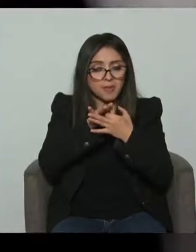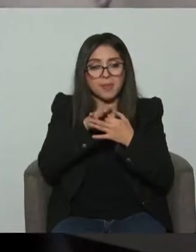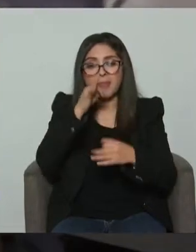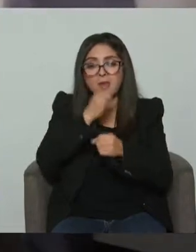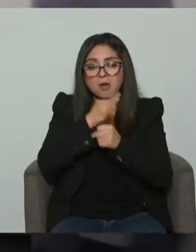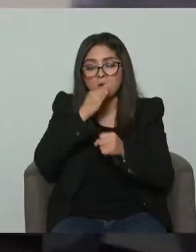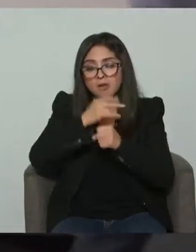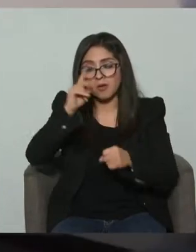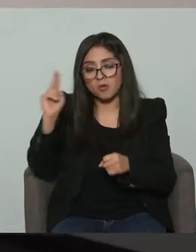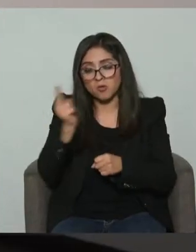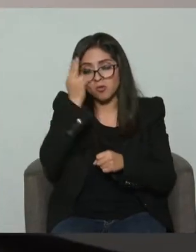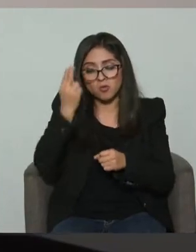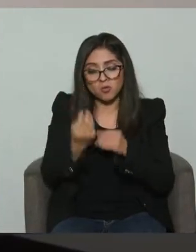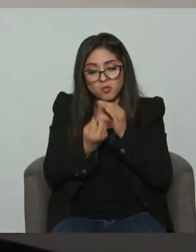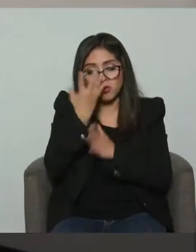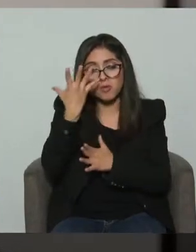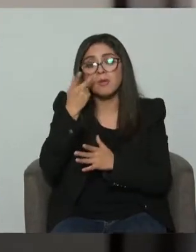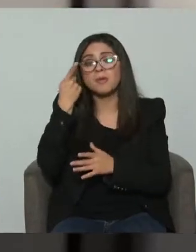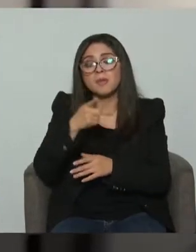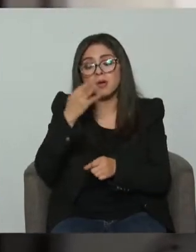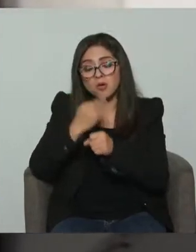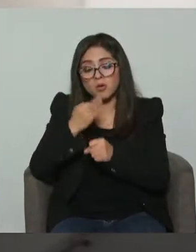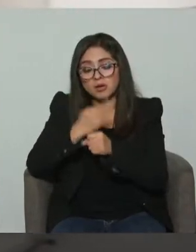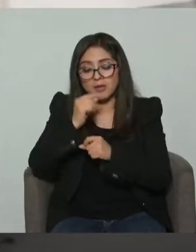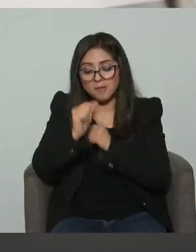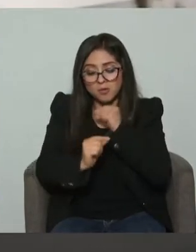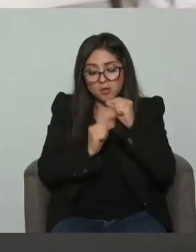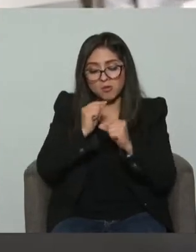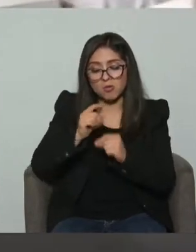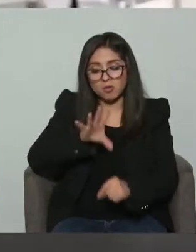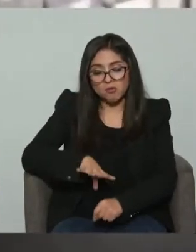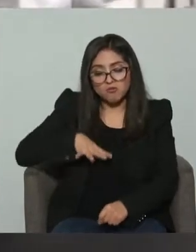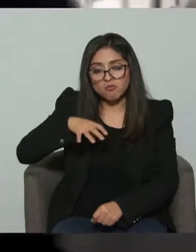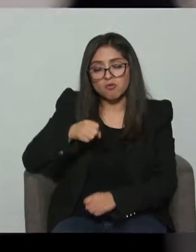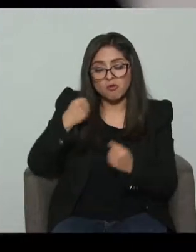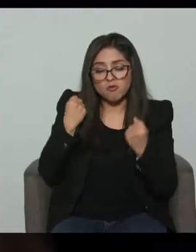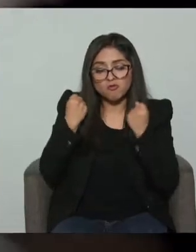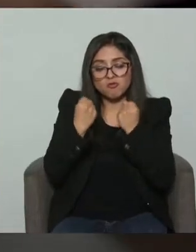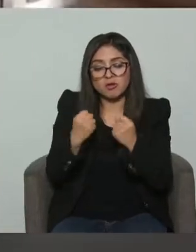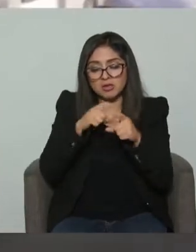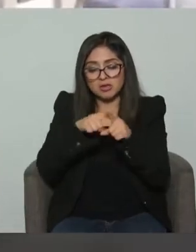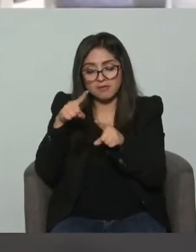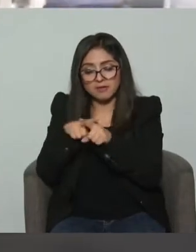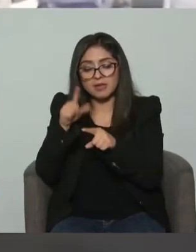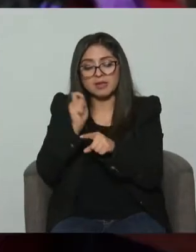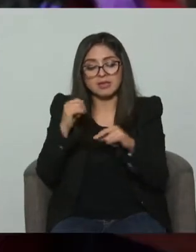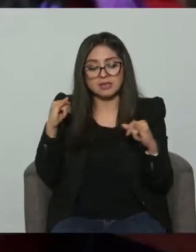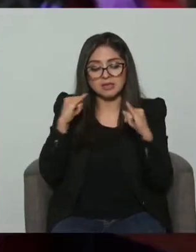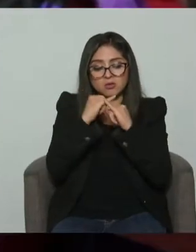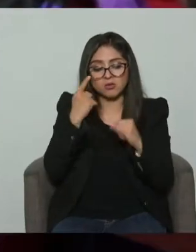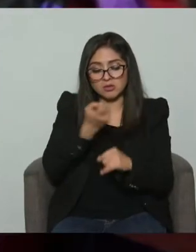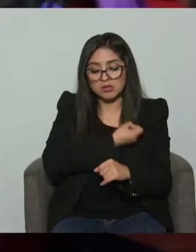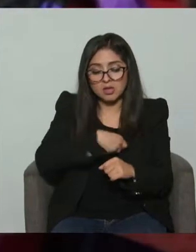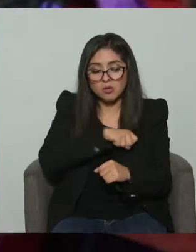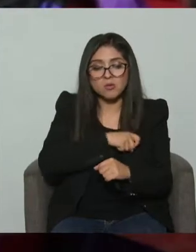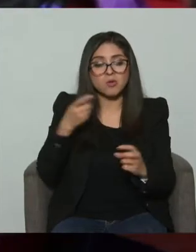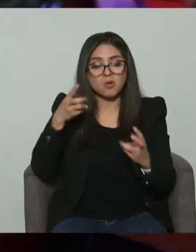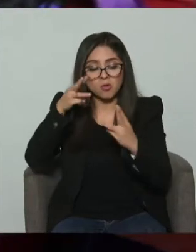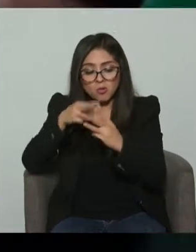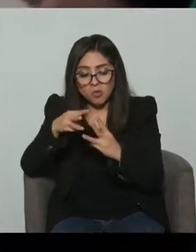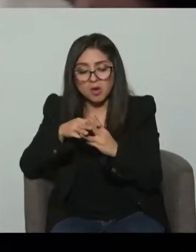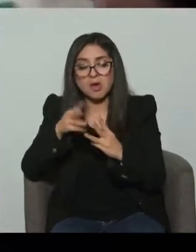nueva universidad, porque aquí tenemos esa fuerza de los institutos de salud, de la UNAM, de la UAM, del Politécnico, y